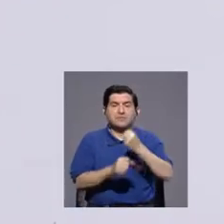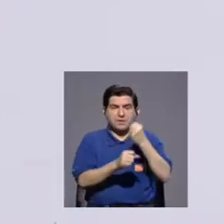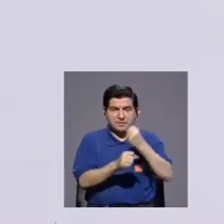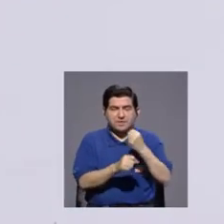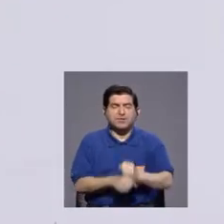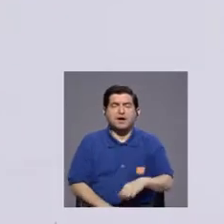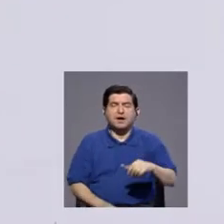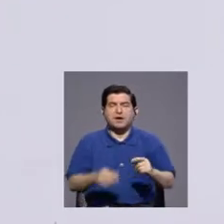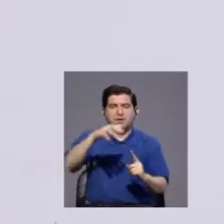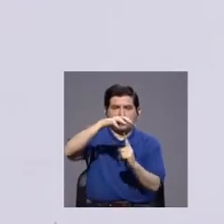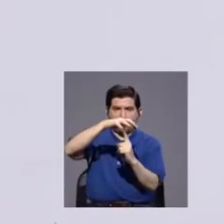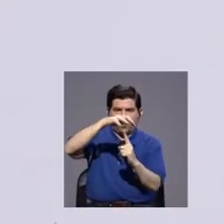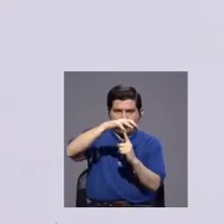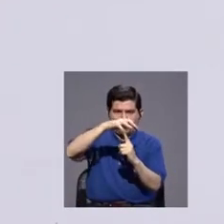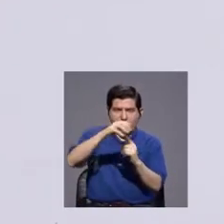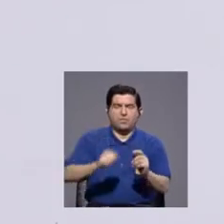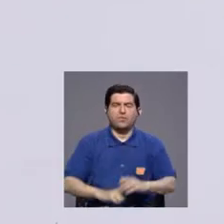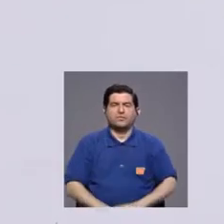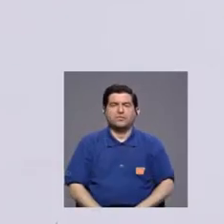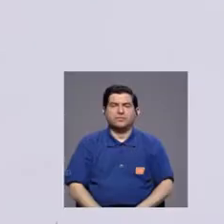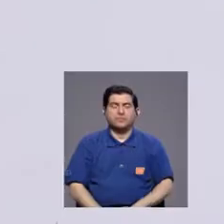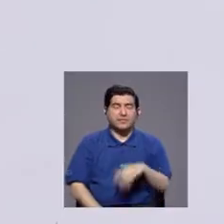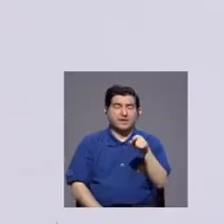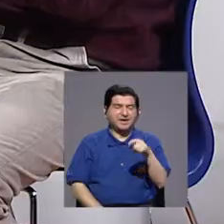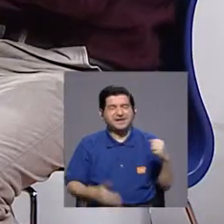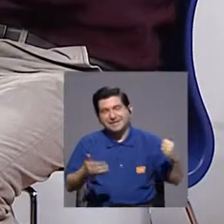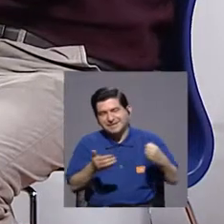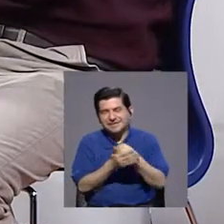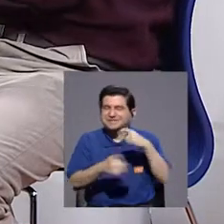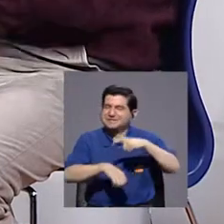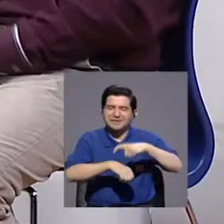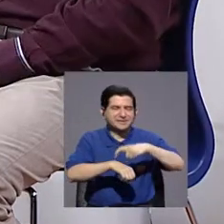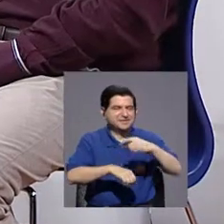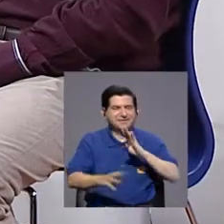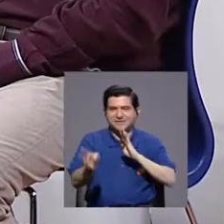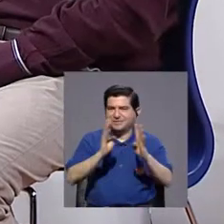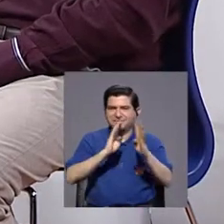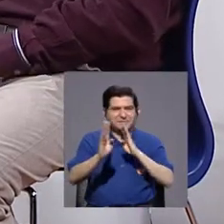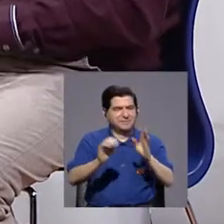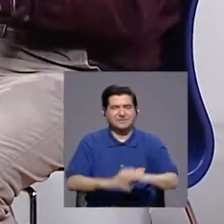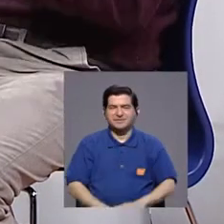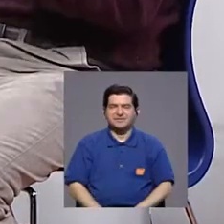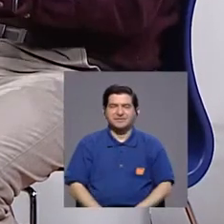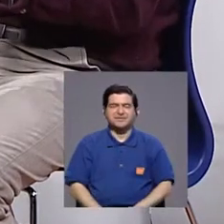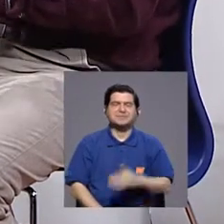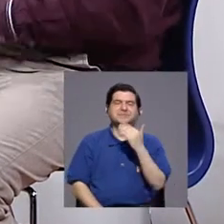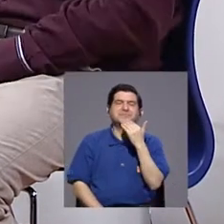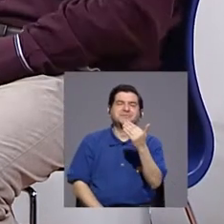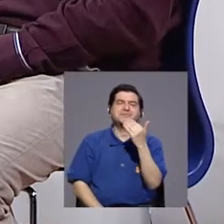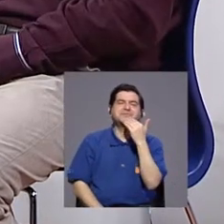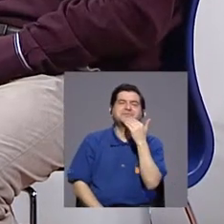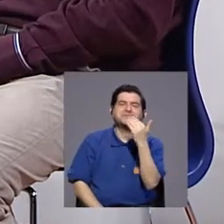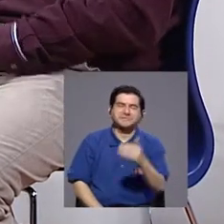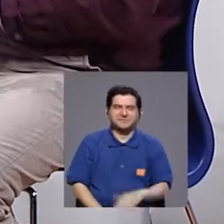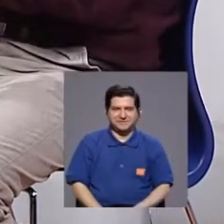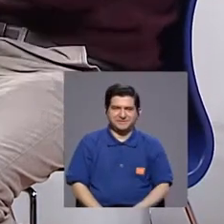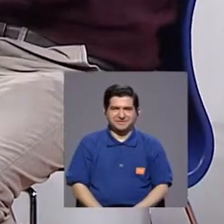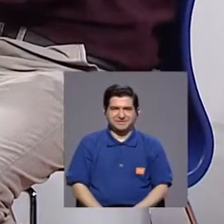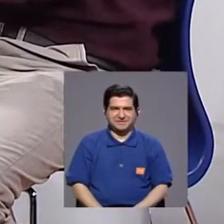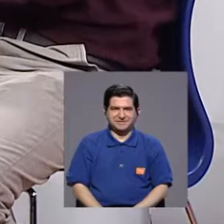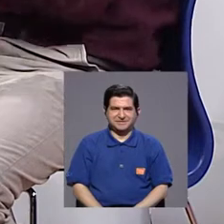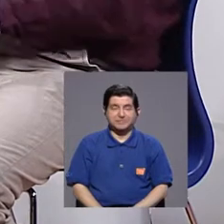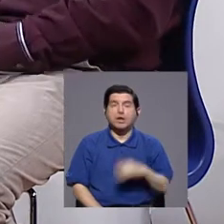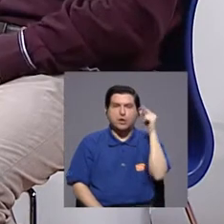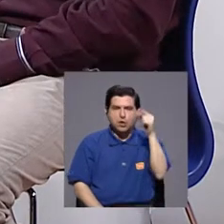con un hongo pyricularia gris que lastimosamente no salgas del tiempo para abordarlo del hongo andrés muchísimas gracias muy agradecidos y